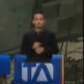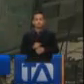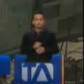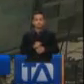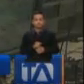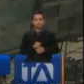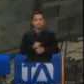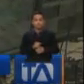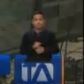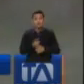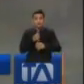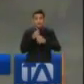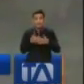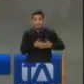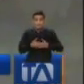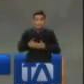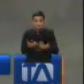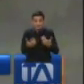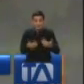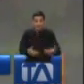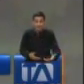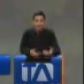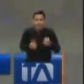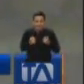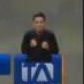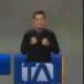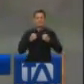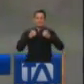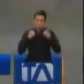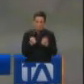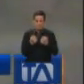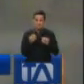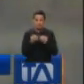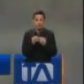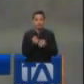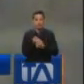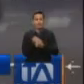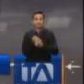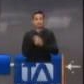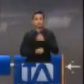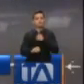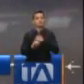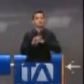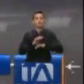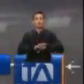¡Ya sale el bebé! ¡Puja, mija, puja! ¡Ya salió, ya nació el bebé!